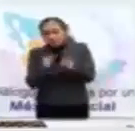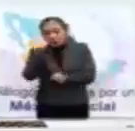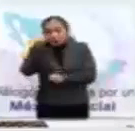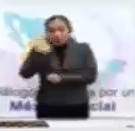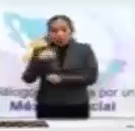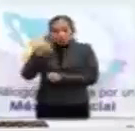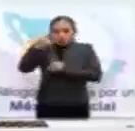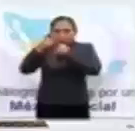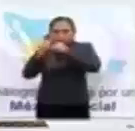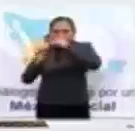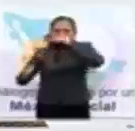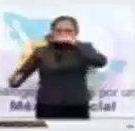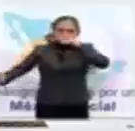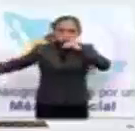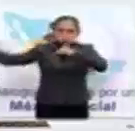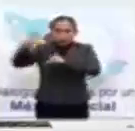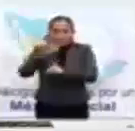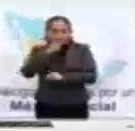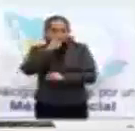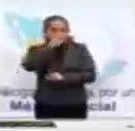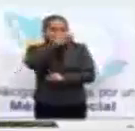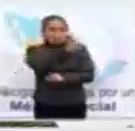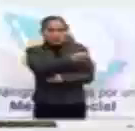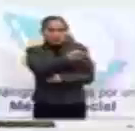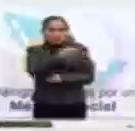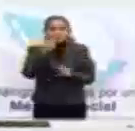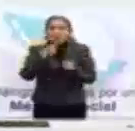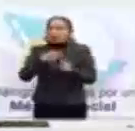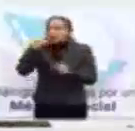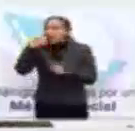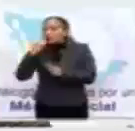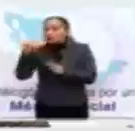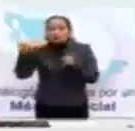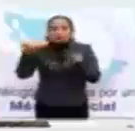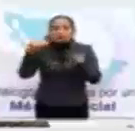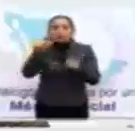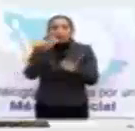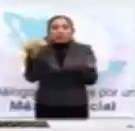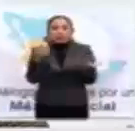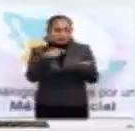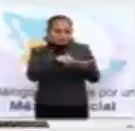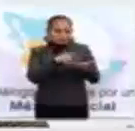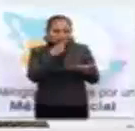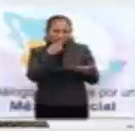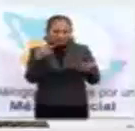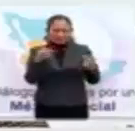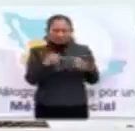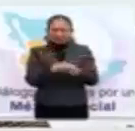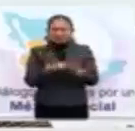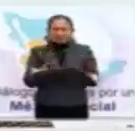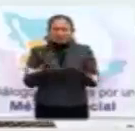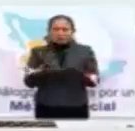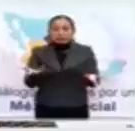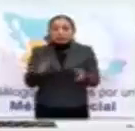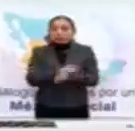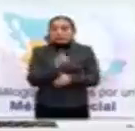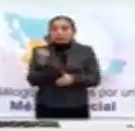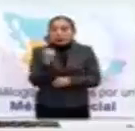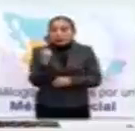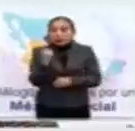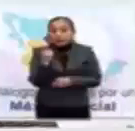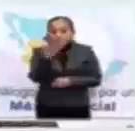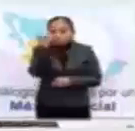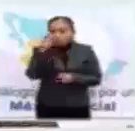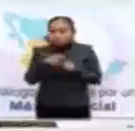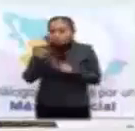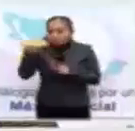para un magistrado, ¿no? Poder decir quién tiene la razón no lo puede hacer, ¿no? Porque no sabe